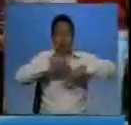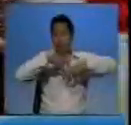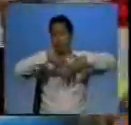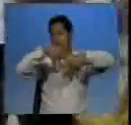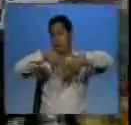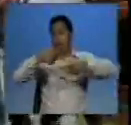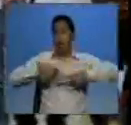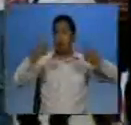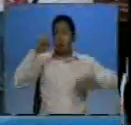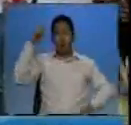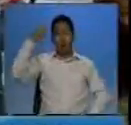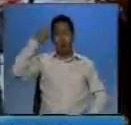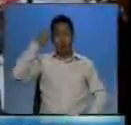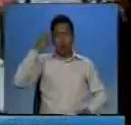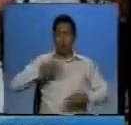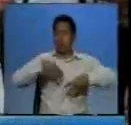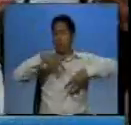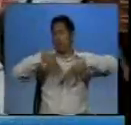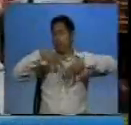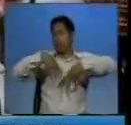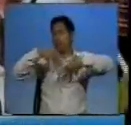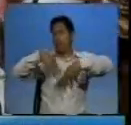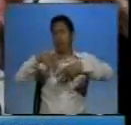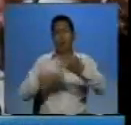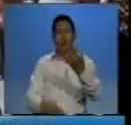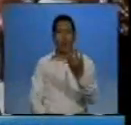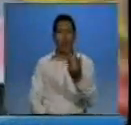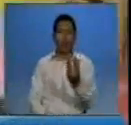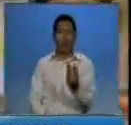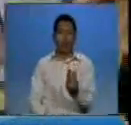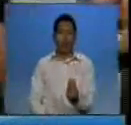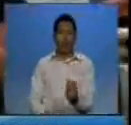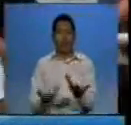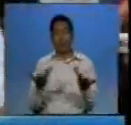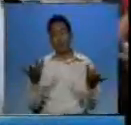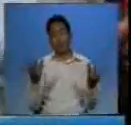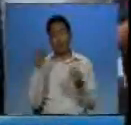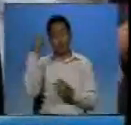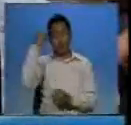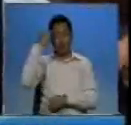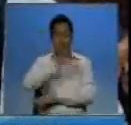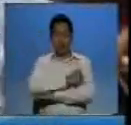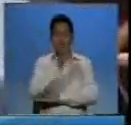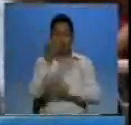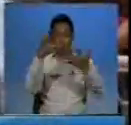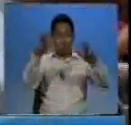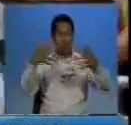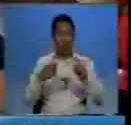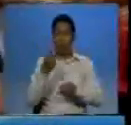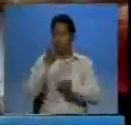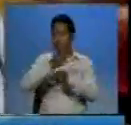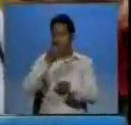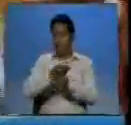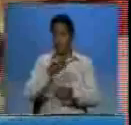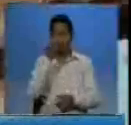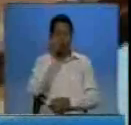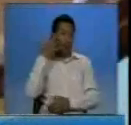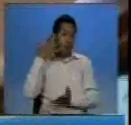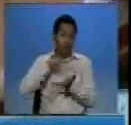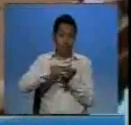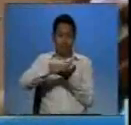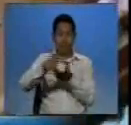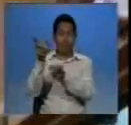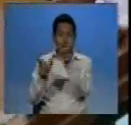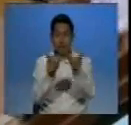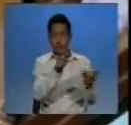días de efectuarse fue perdiendo fuerza en el país y la capital, y según el gobierno no tuvo éxito. Por ello los habitantes de Zamora Chinchipe